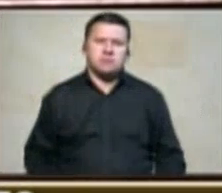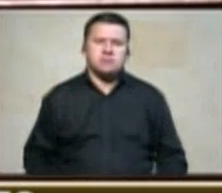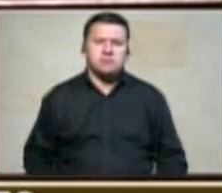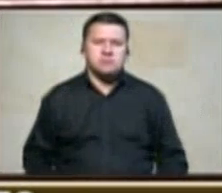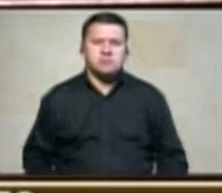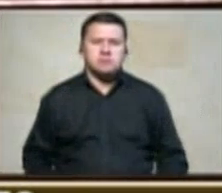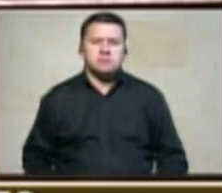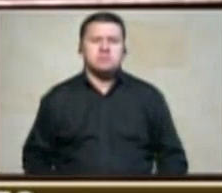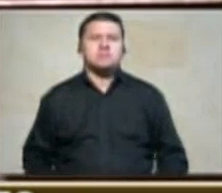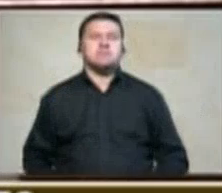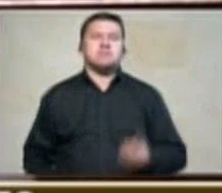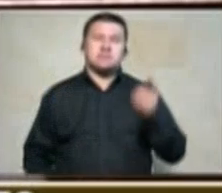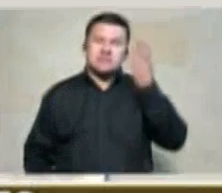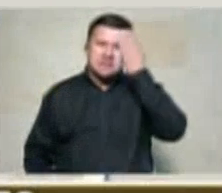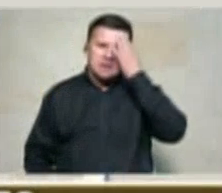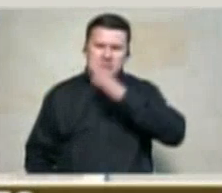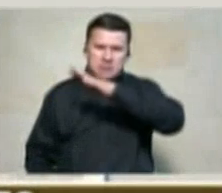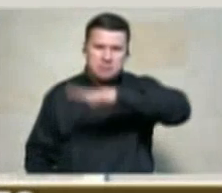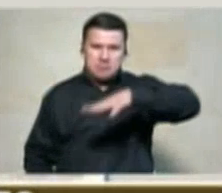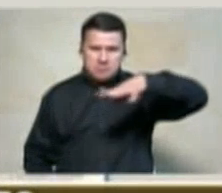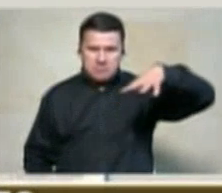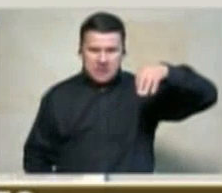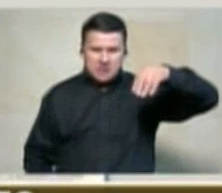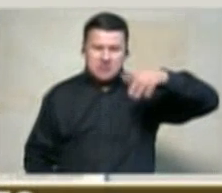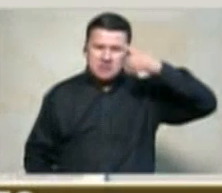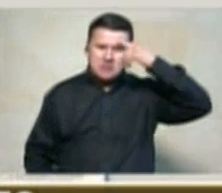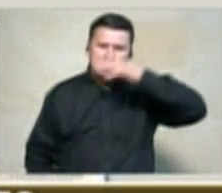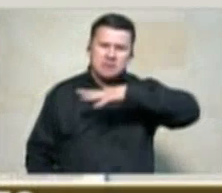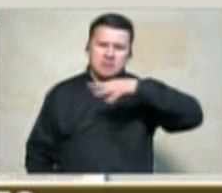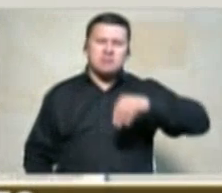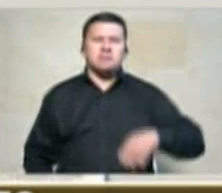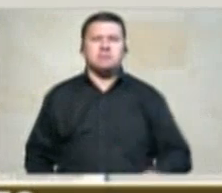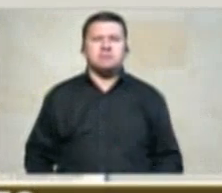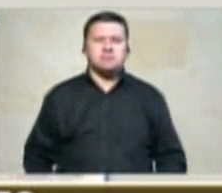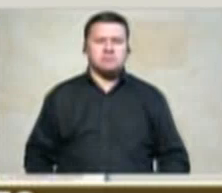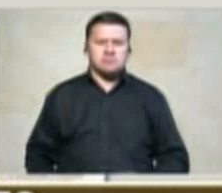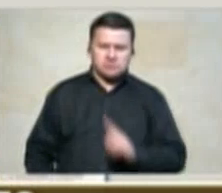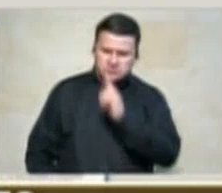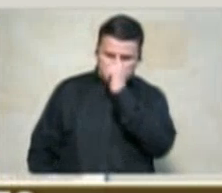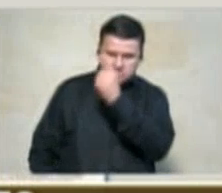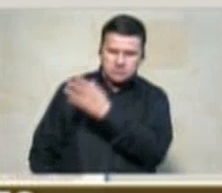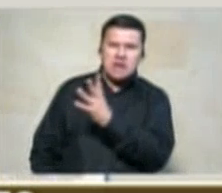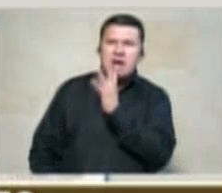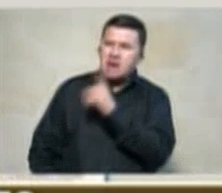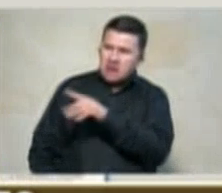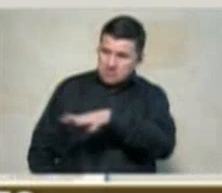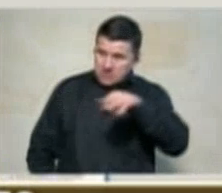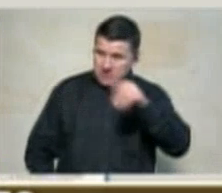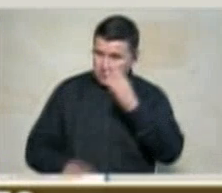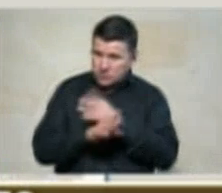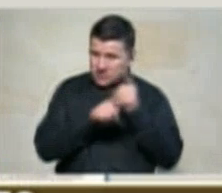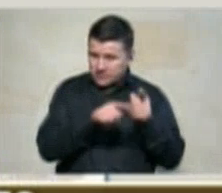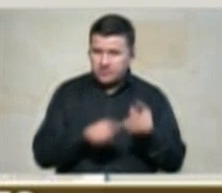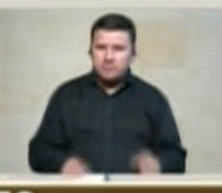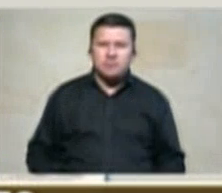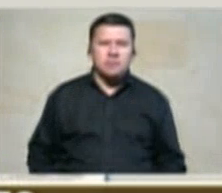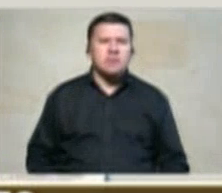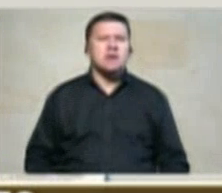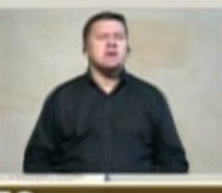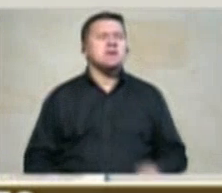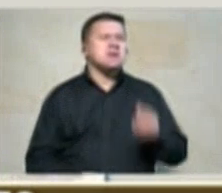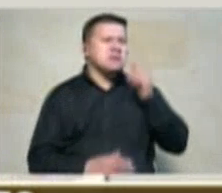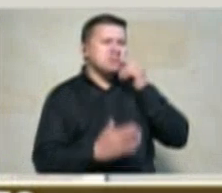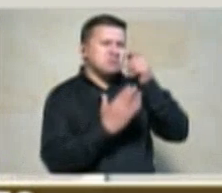En el caso del Magdalena que referenció la honorable representante, la unidad